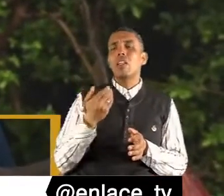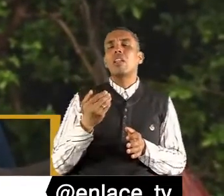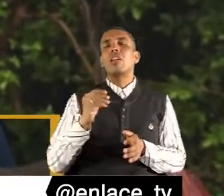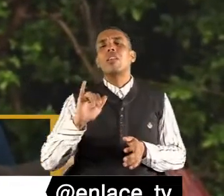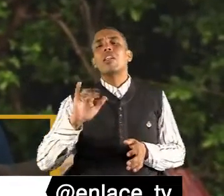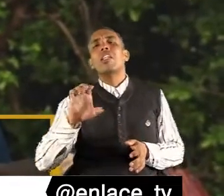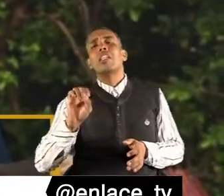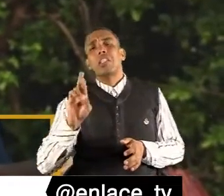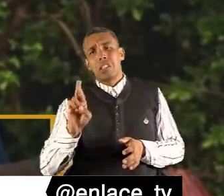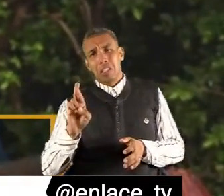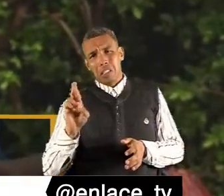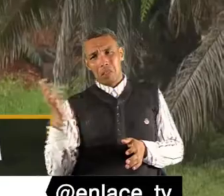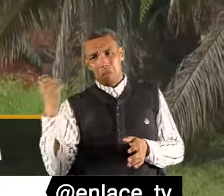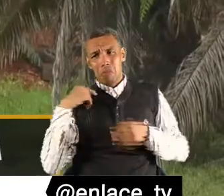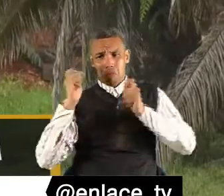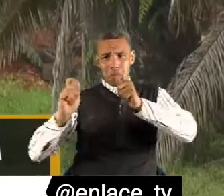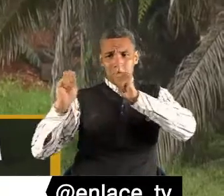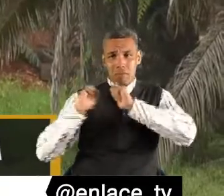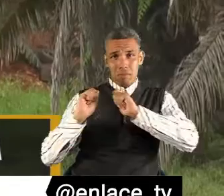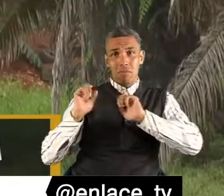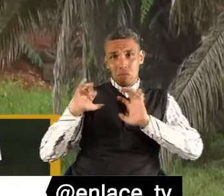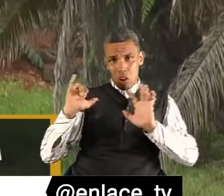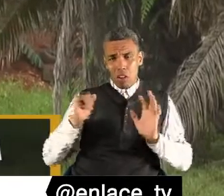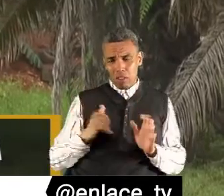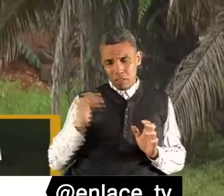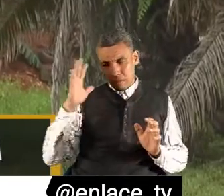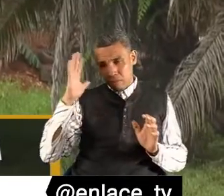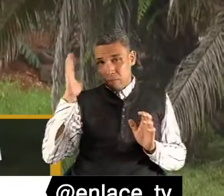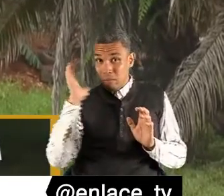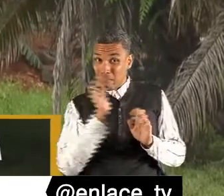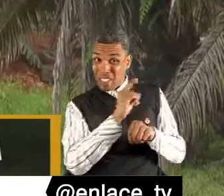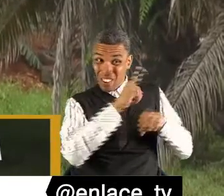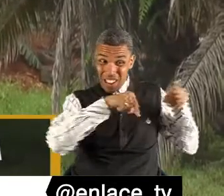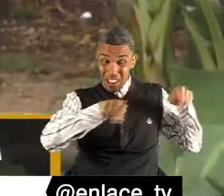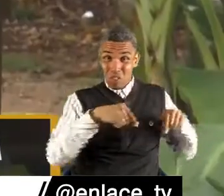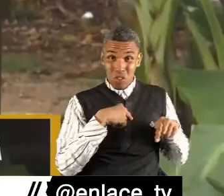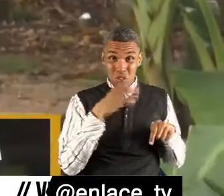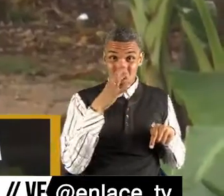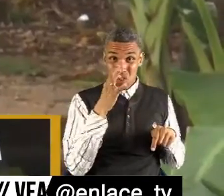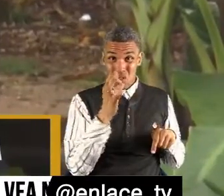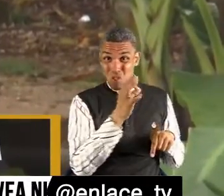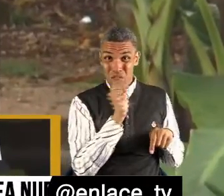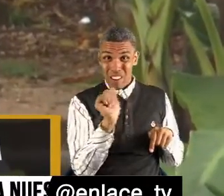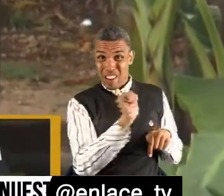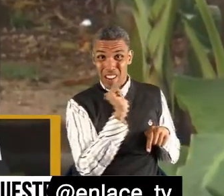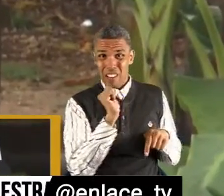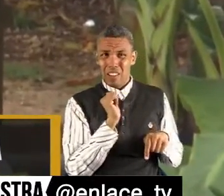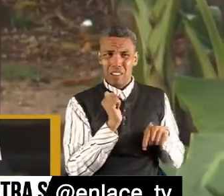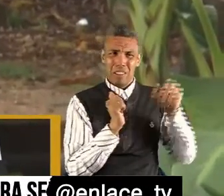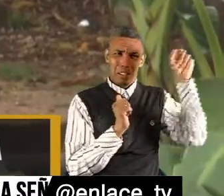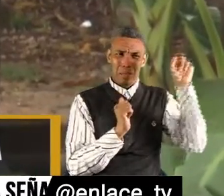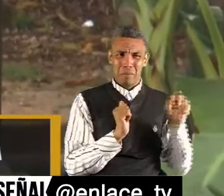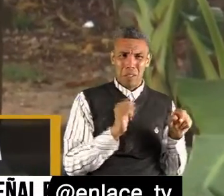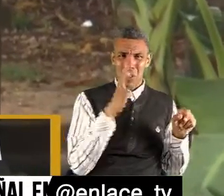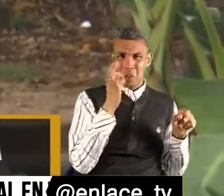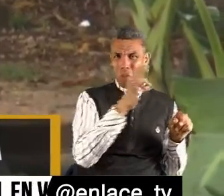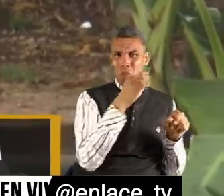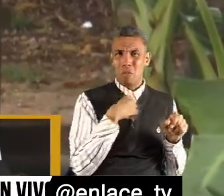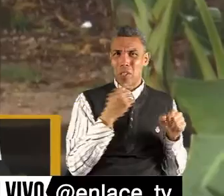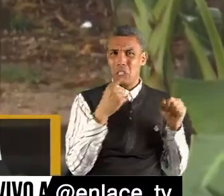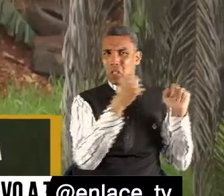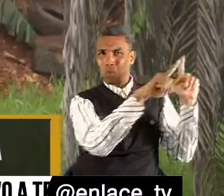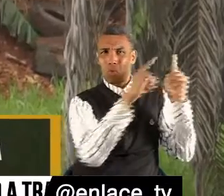en este momento algunos vecinos del sector de la invasión del barrio Santa Isabel, especialmente un señor que le llaman Picúa, que tiene un bailadero y